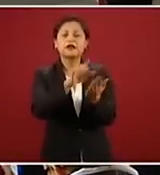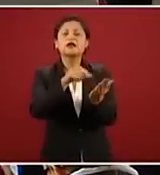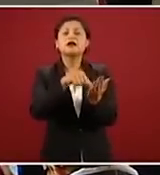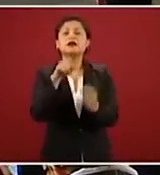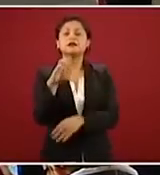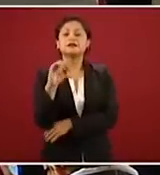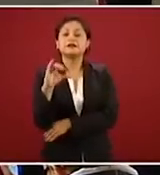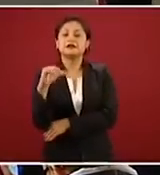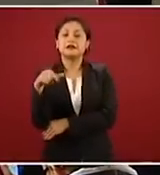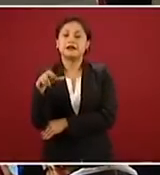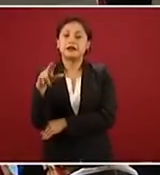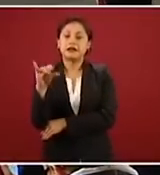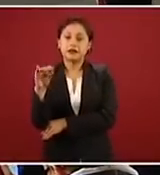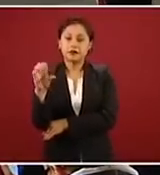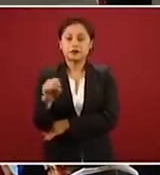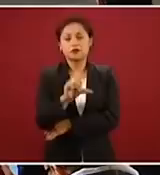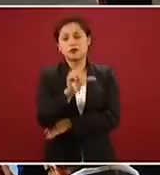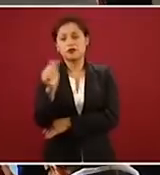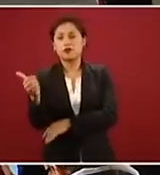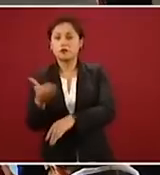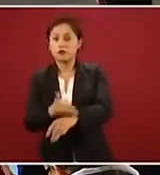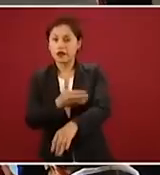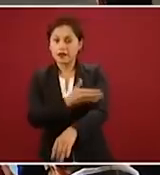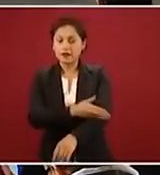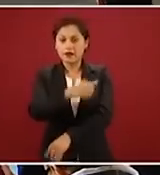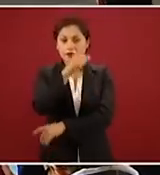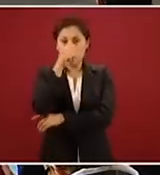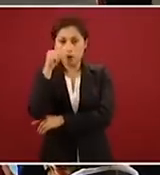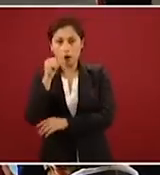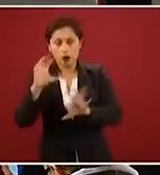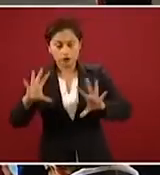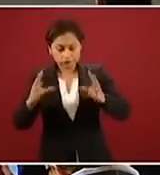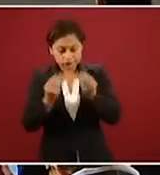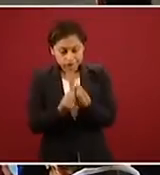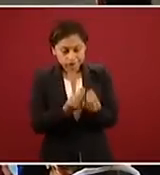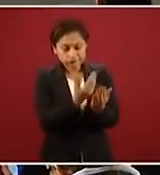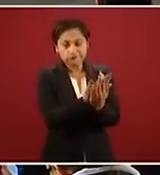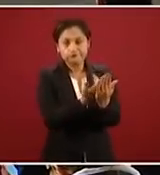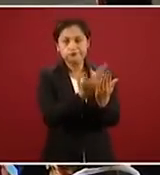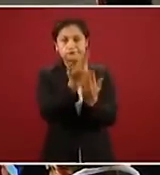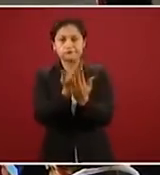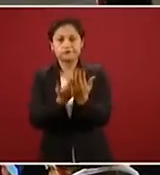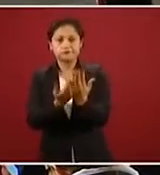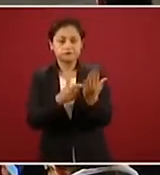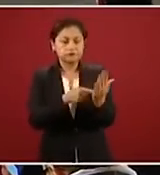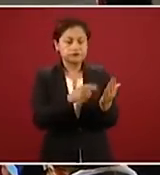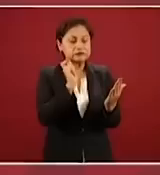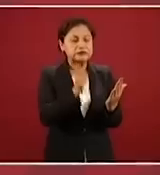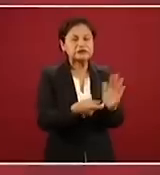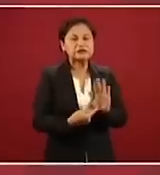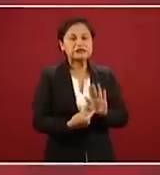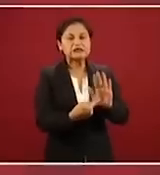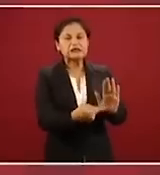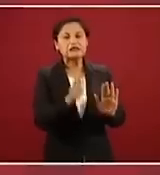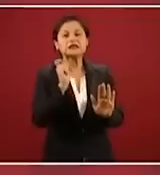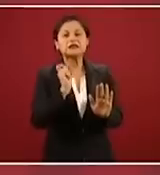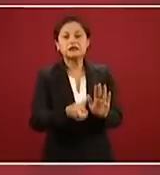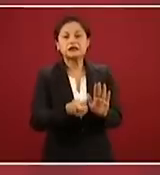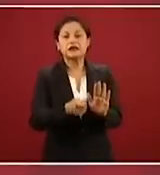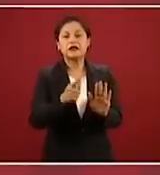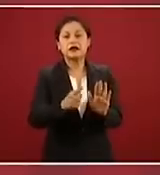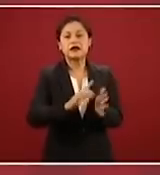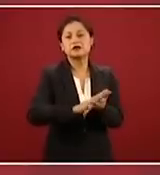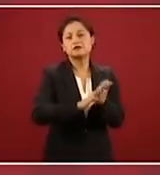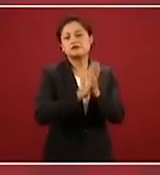Hidalgo, Juárez y Madero representa precisamente las tres transformaciones históricas de